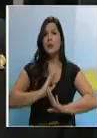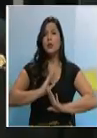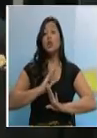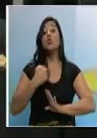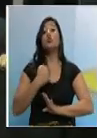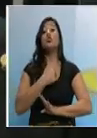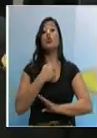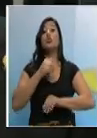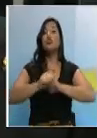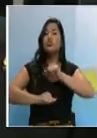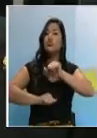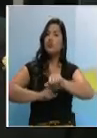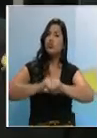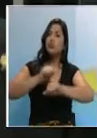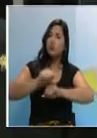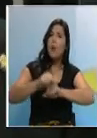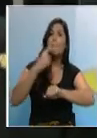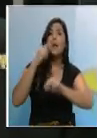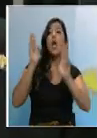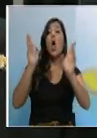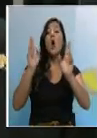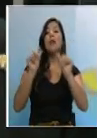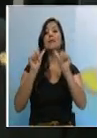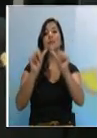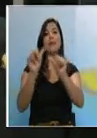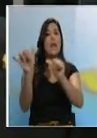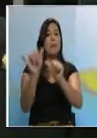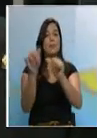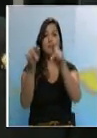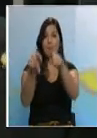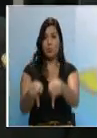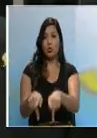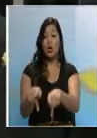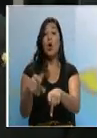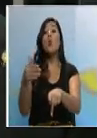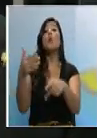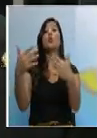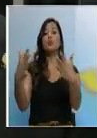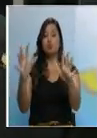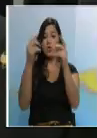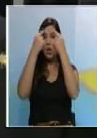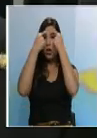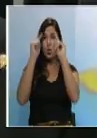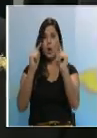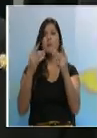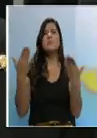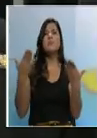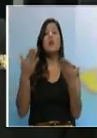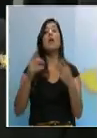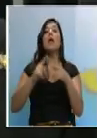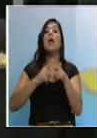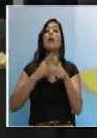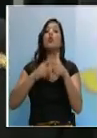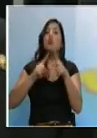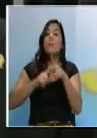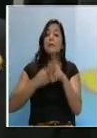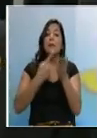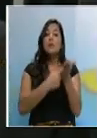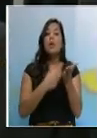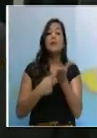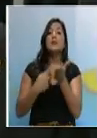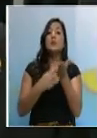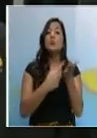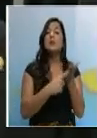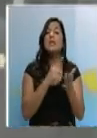el esfuerzo porque el bloque de oposición se mantenga. Una vez que ya hemos logrado eso, vamos a entrar a la discusión de quiénes pueden ser las personas